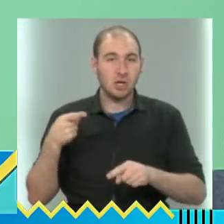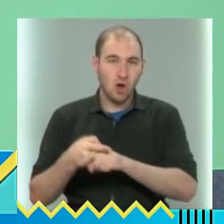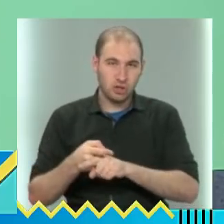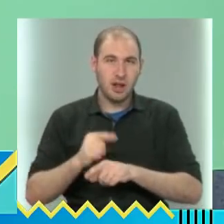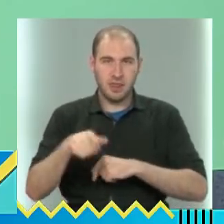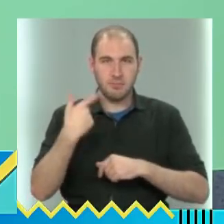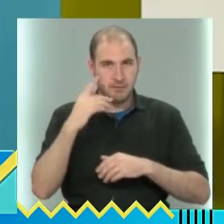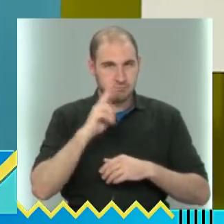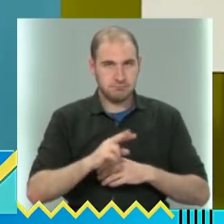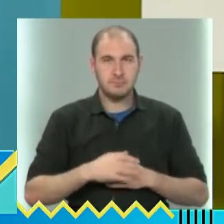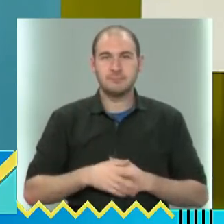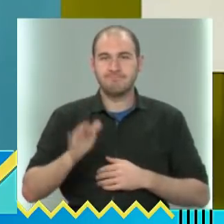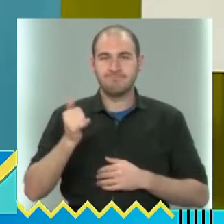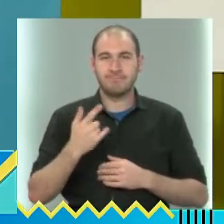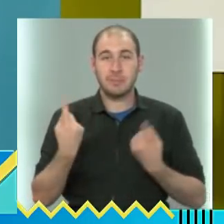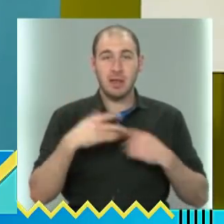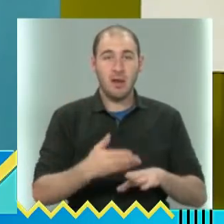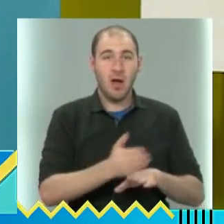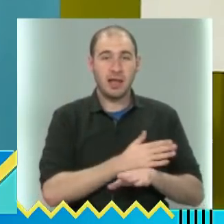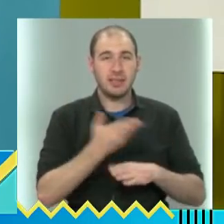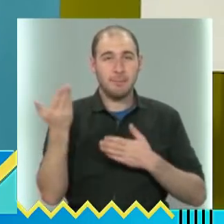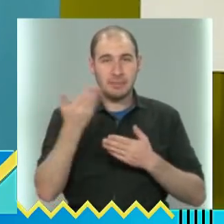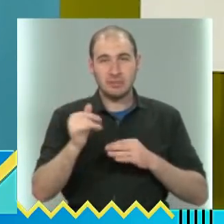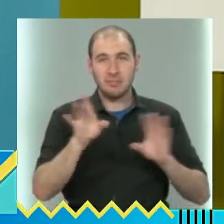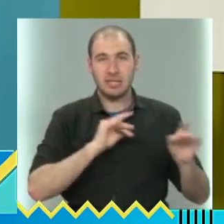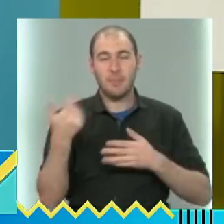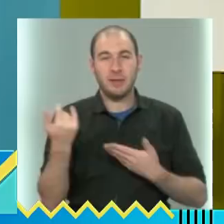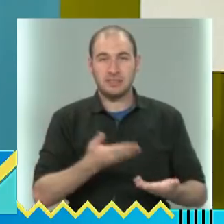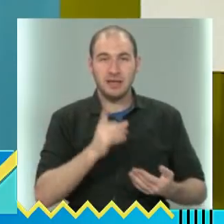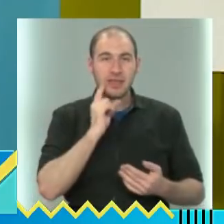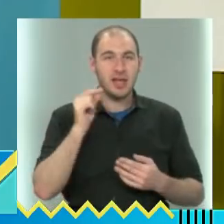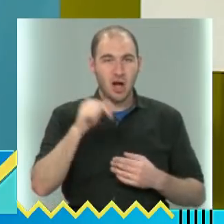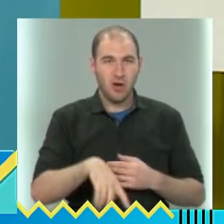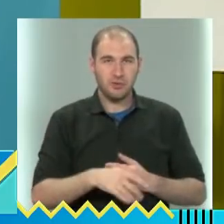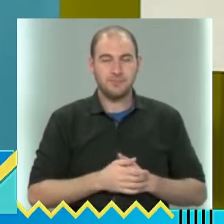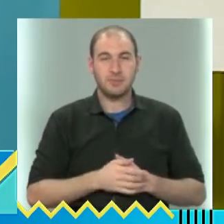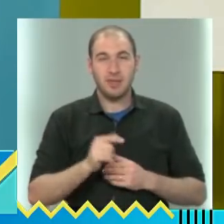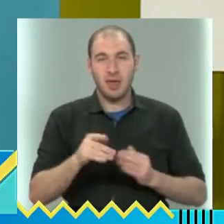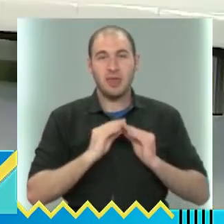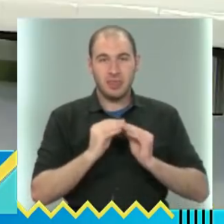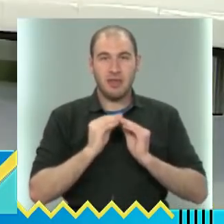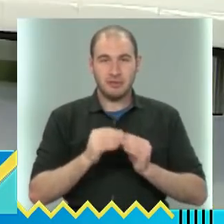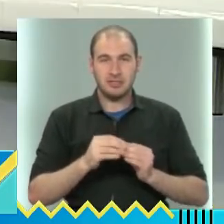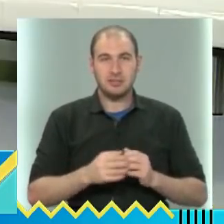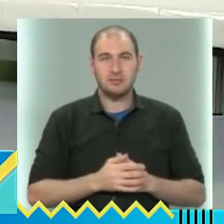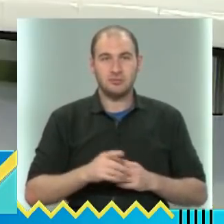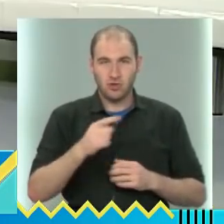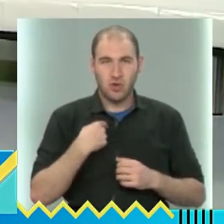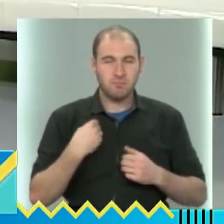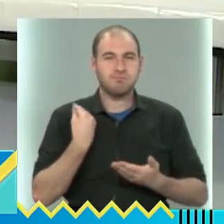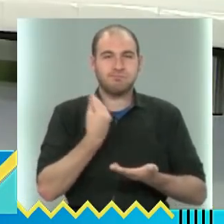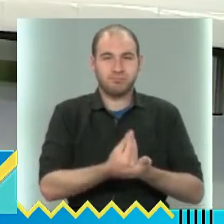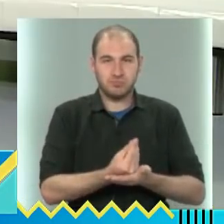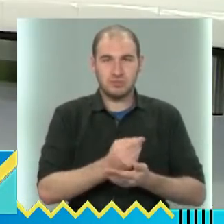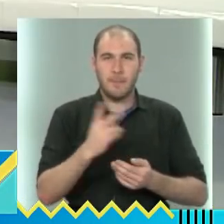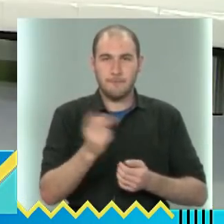vamos a ver en un ratito. Exactamente, pero antes tenemos que presentar a nuestros invitados del día, los protagonistas de este debate, los que van a poner la voz, ¿sí?, de